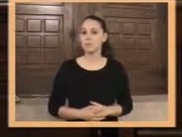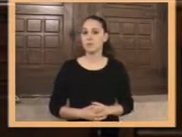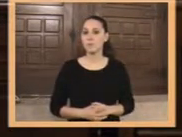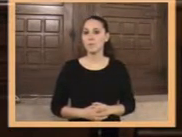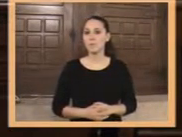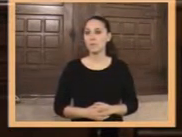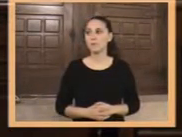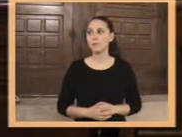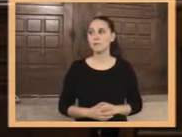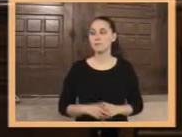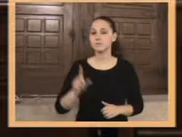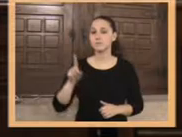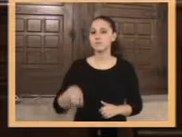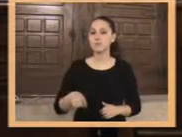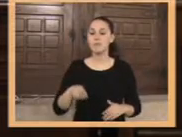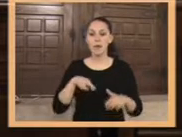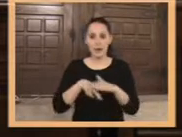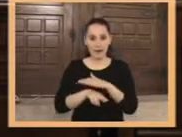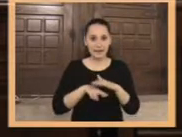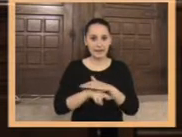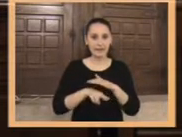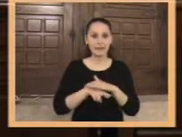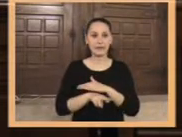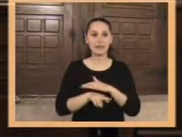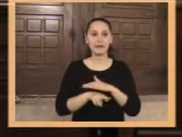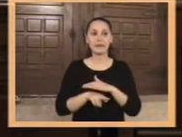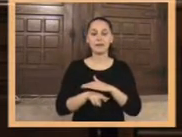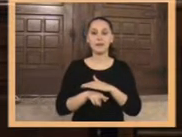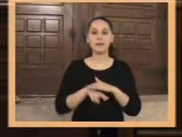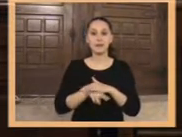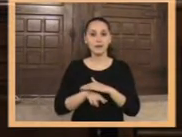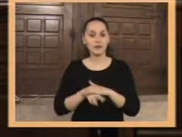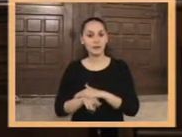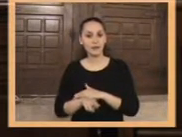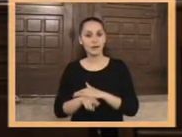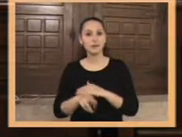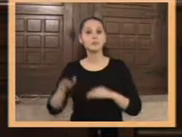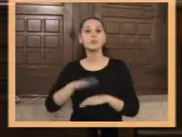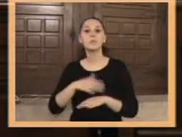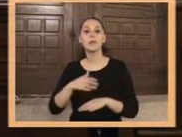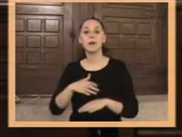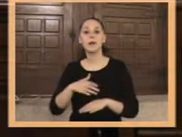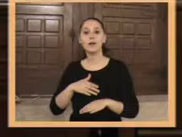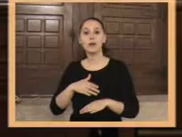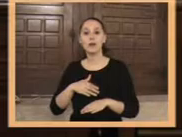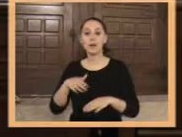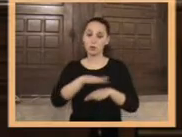proceder al registro del instrumento de planeamiento a los efectos de garantizar la publicidad en la consejería competente en